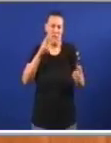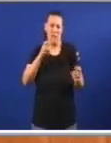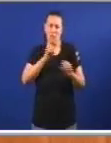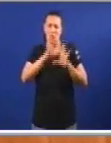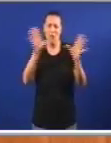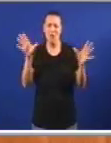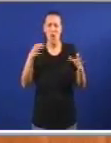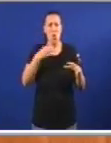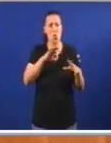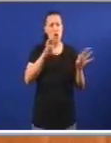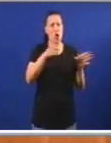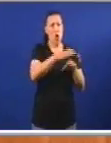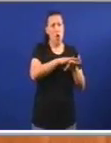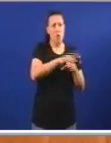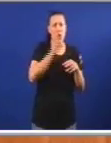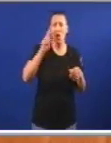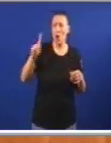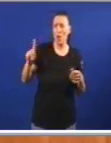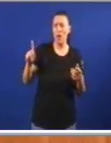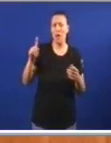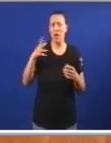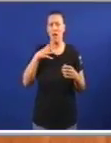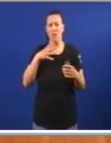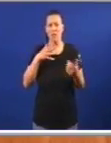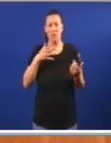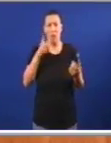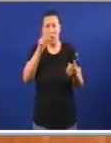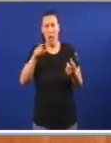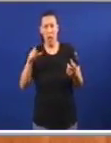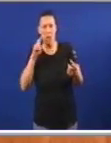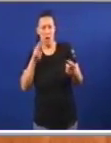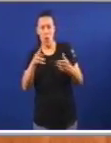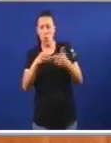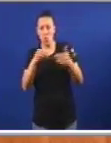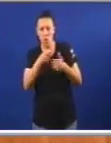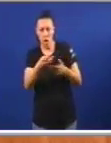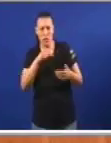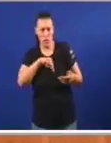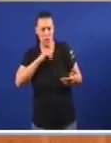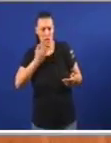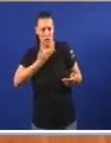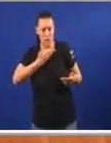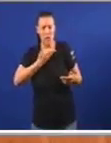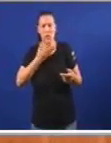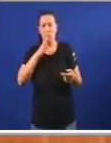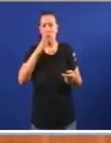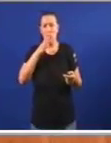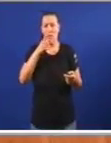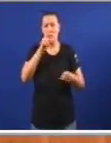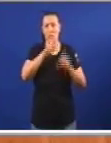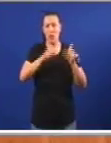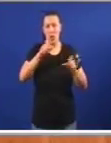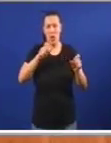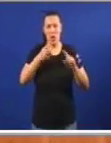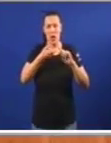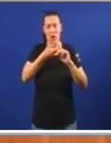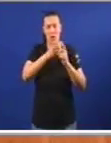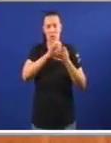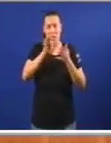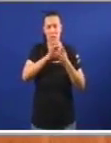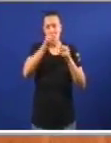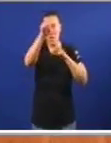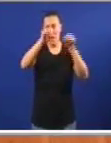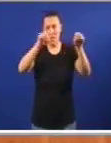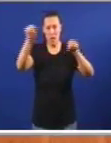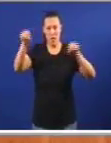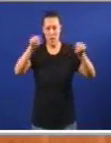Precisamente para o Goberno, visible para as persoas usuarias, porque, obviamente, o persoal vai cambiando de servicio, a